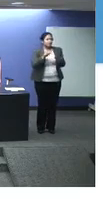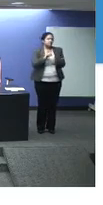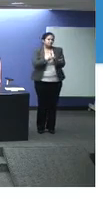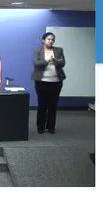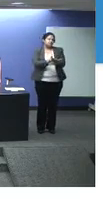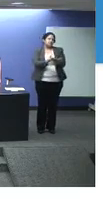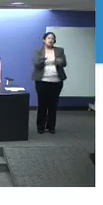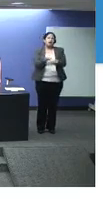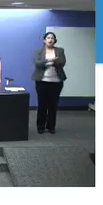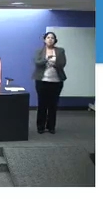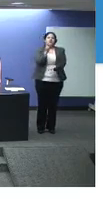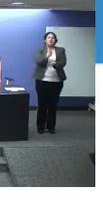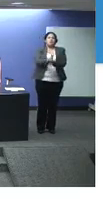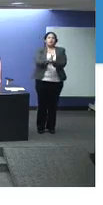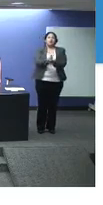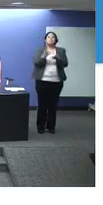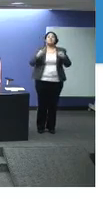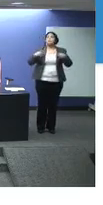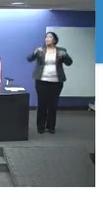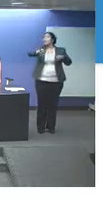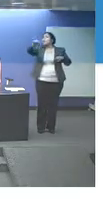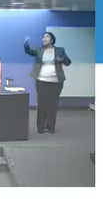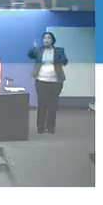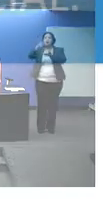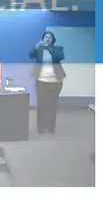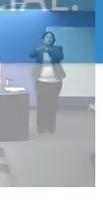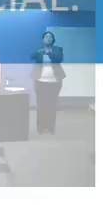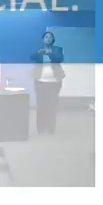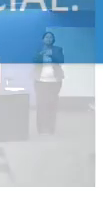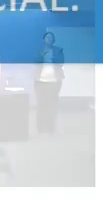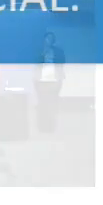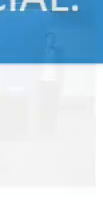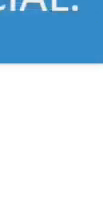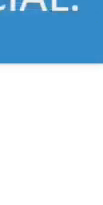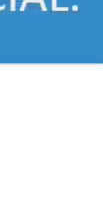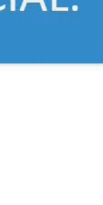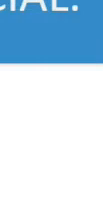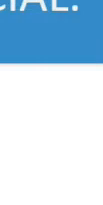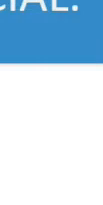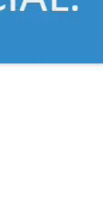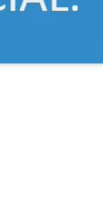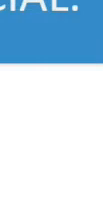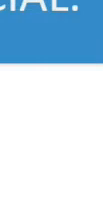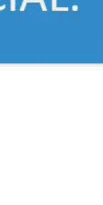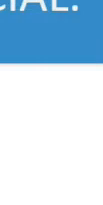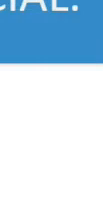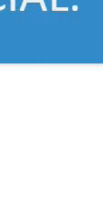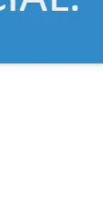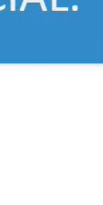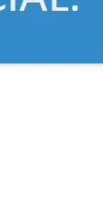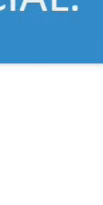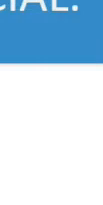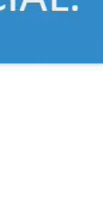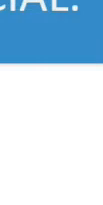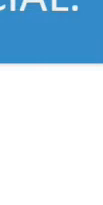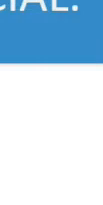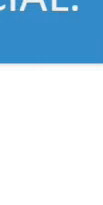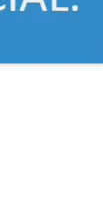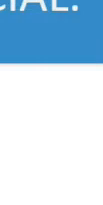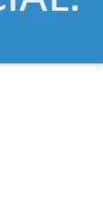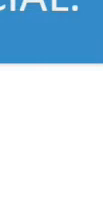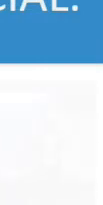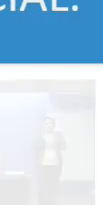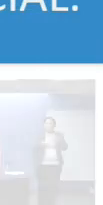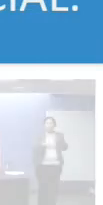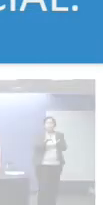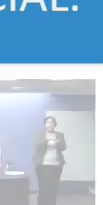ello. Y solo para cerrar, la discapacidad no es un atributo, es una acción que podemos cambiar con algo llamado justicia